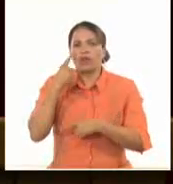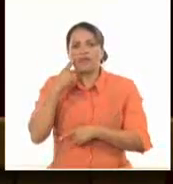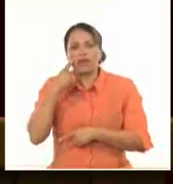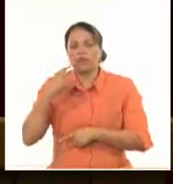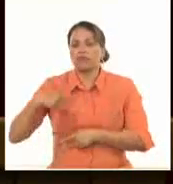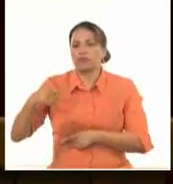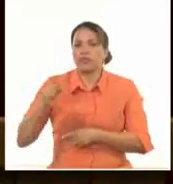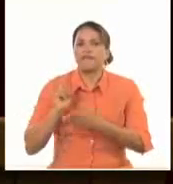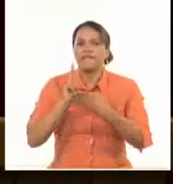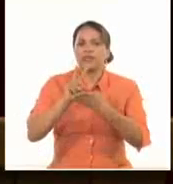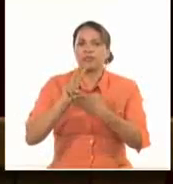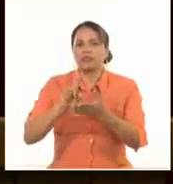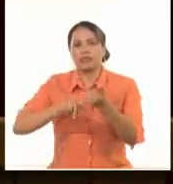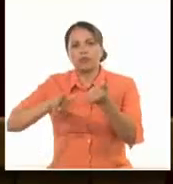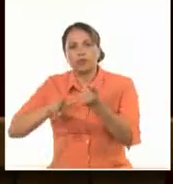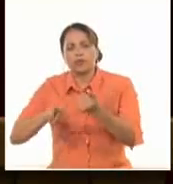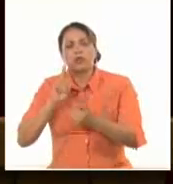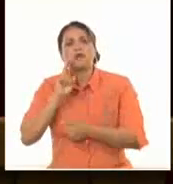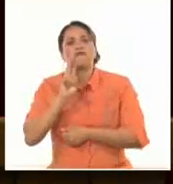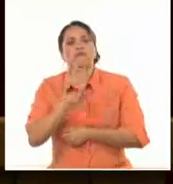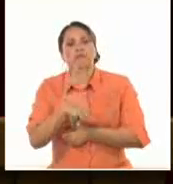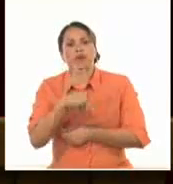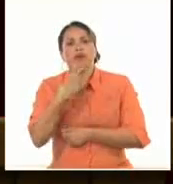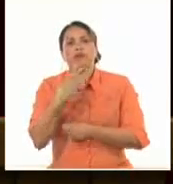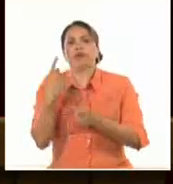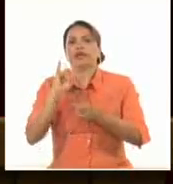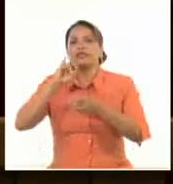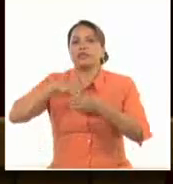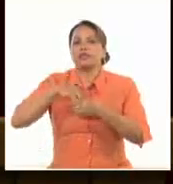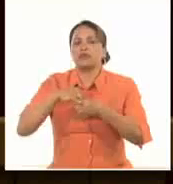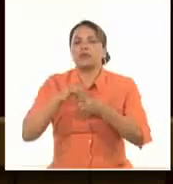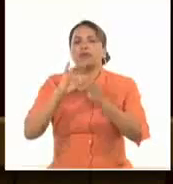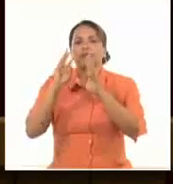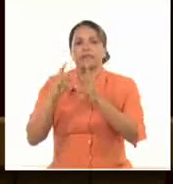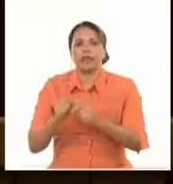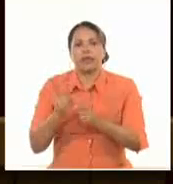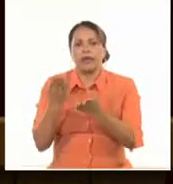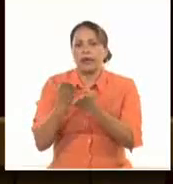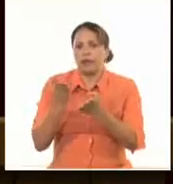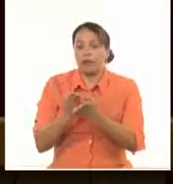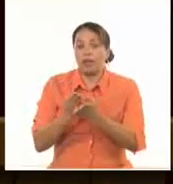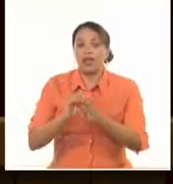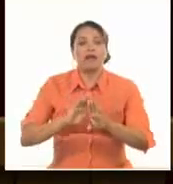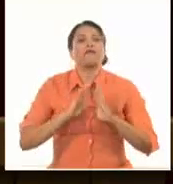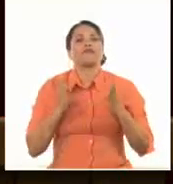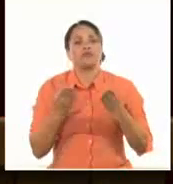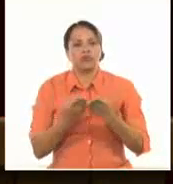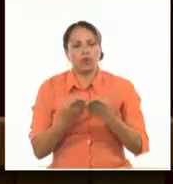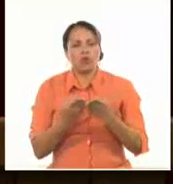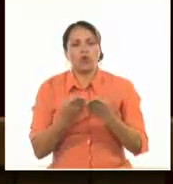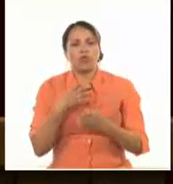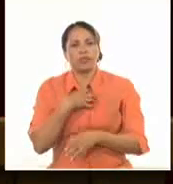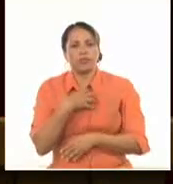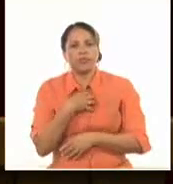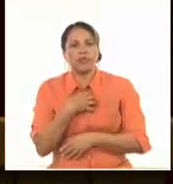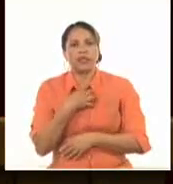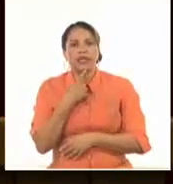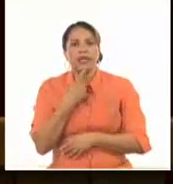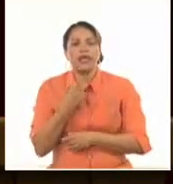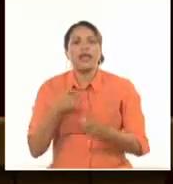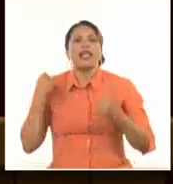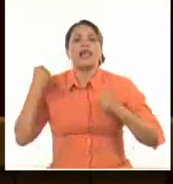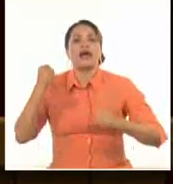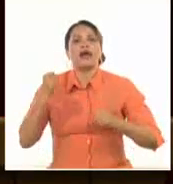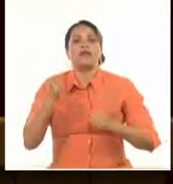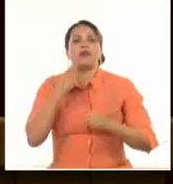visitas a provincias e instituciones académicas, tienen en sus manos las más formidables armas de esta batalla por